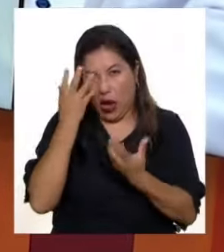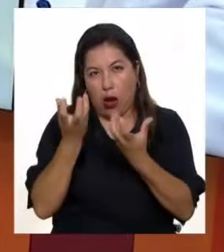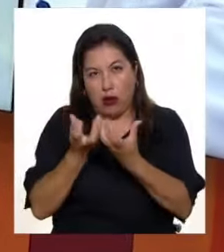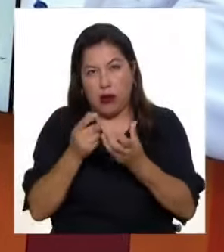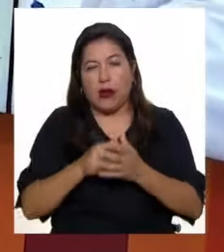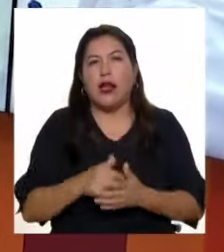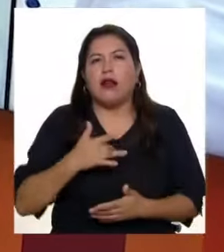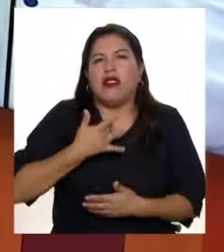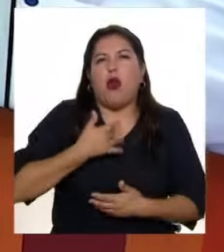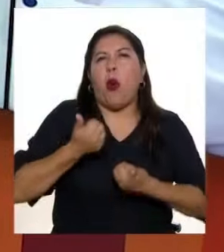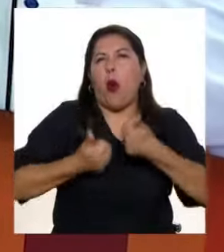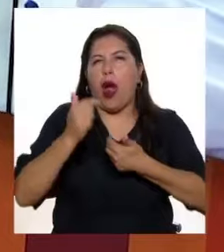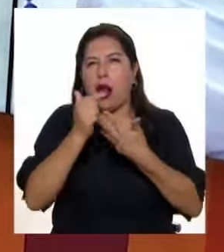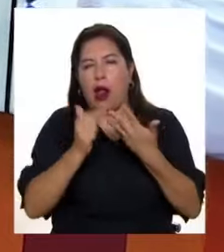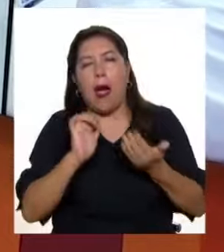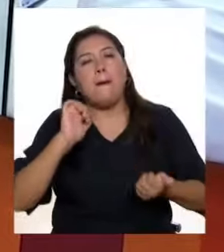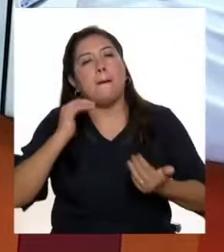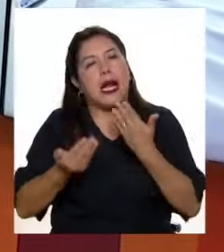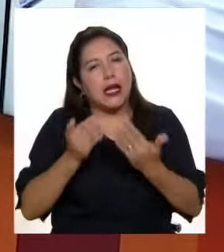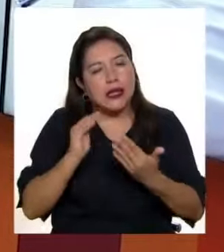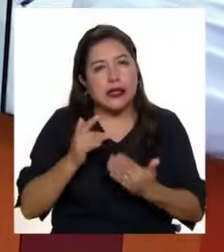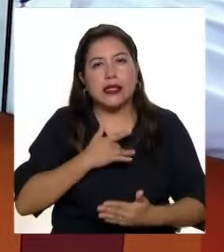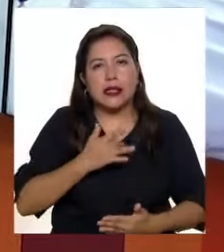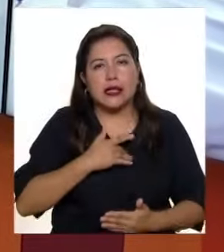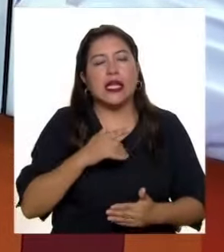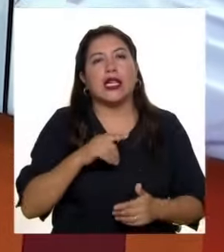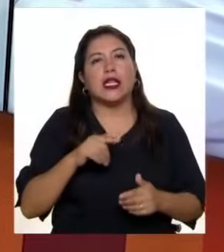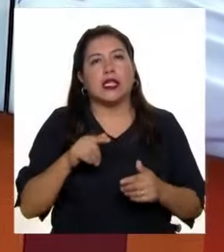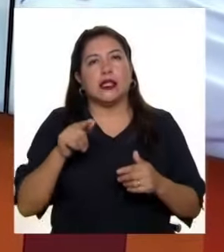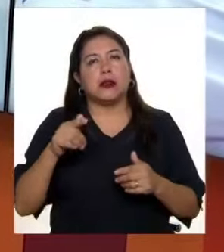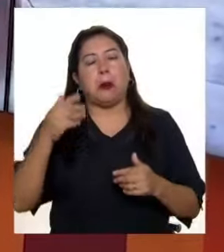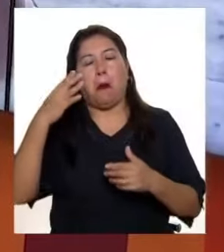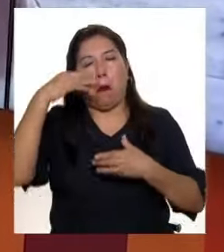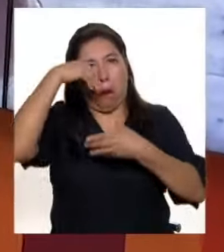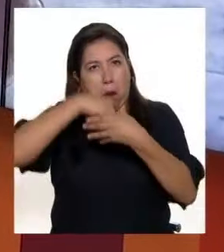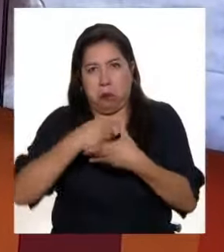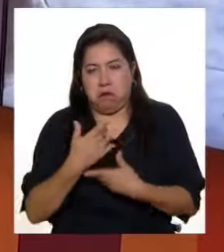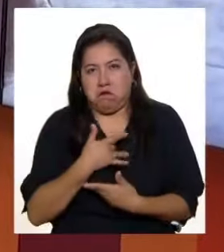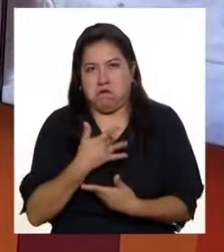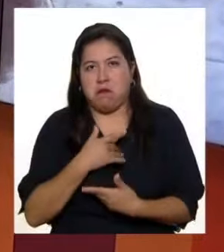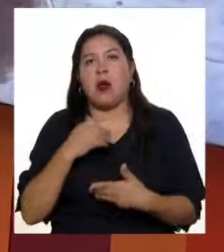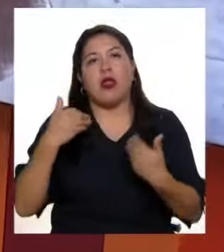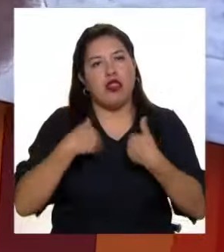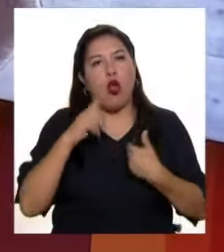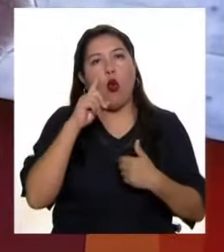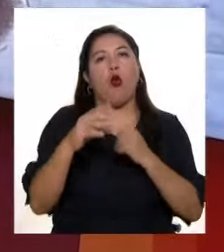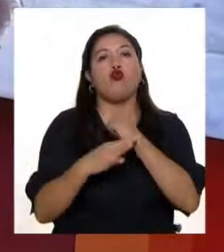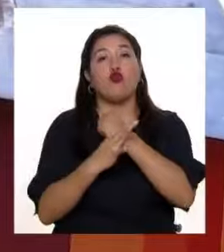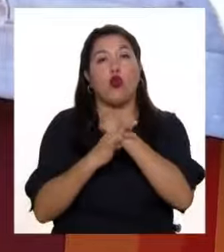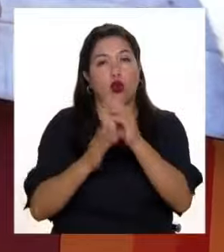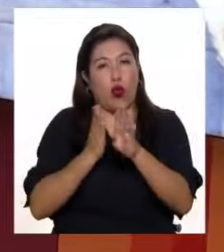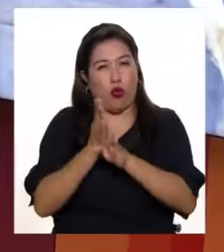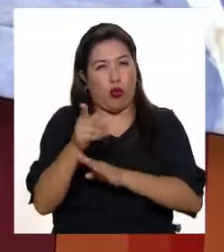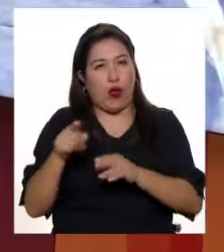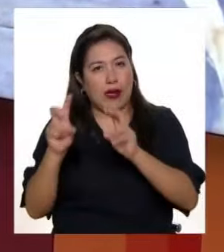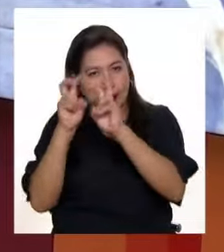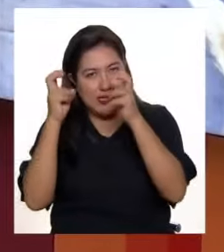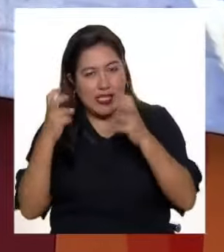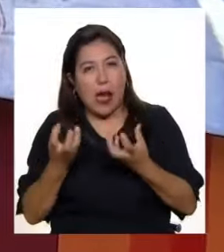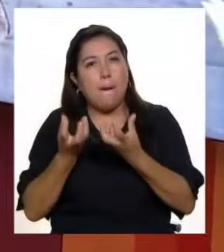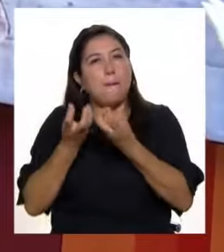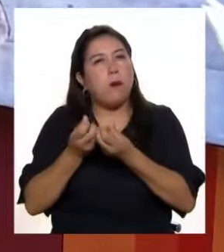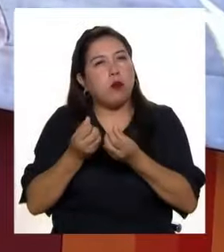asemejarse e inclusive pueden convivir juntos estos tres problemas. Para eso tendremos hoy a un experto, a un especialista, para que nos oriente y,